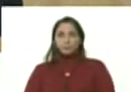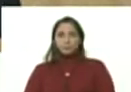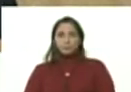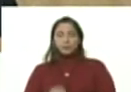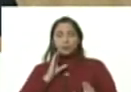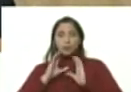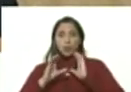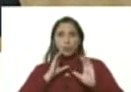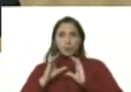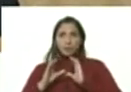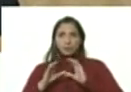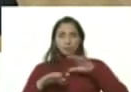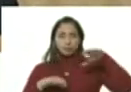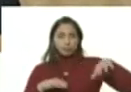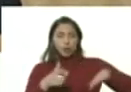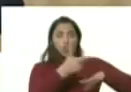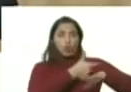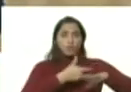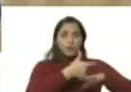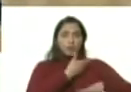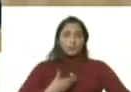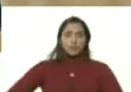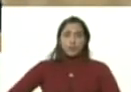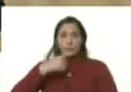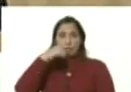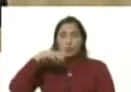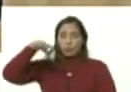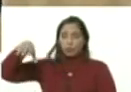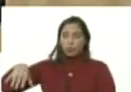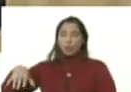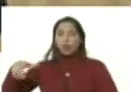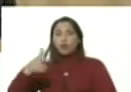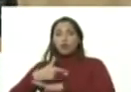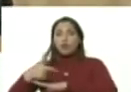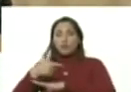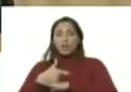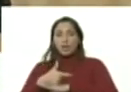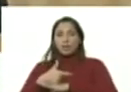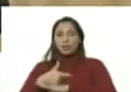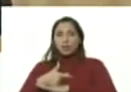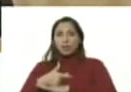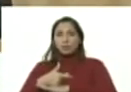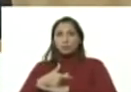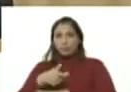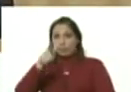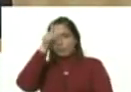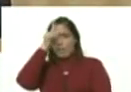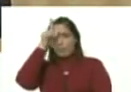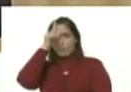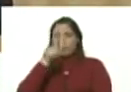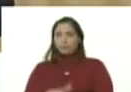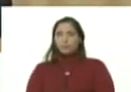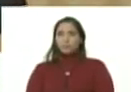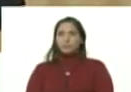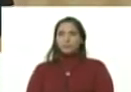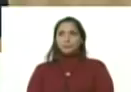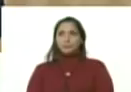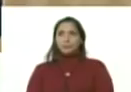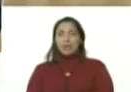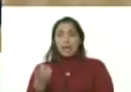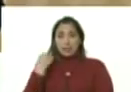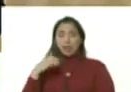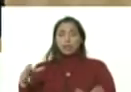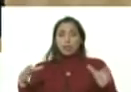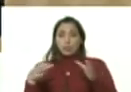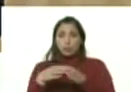conversaciones entre el gobierno del presidente Nicolás Maduro y el gobierno de la canciller Angela Merkel. Ayer hubo una